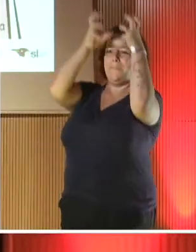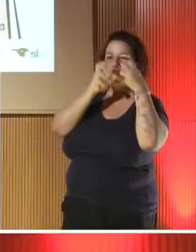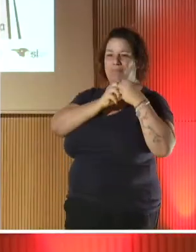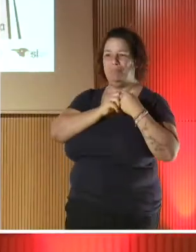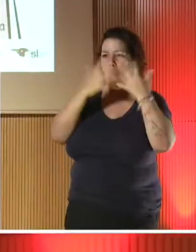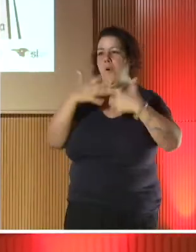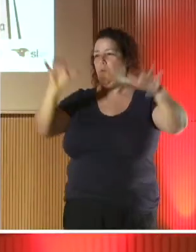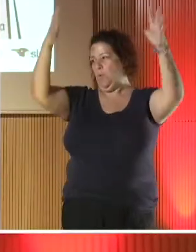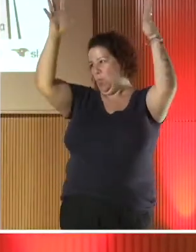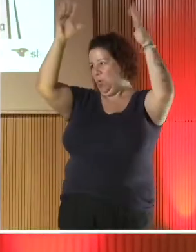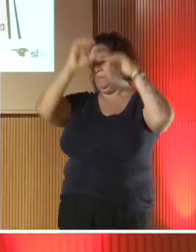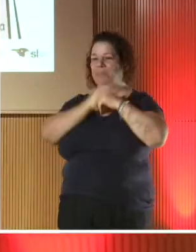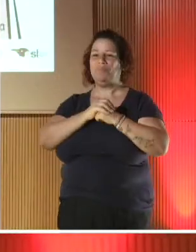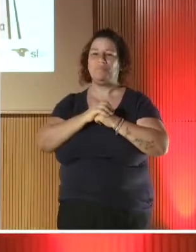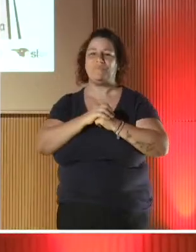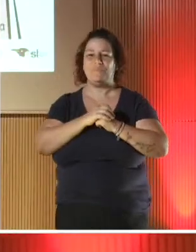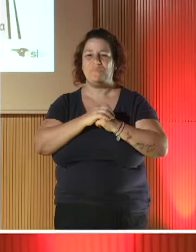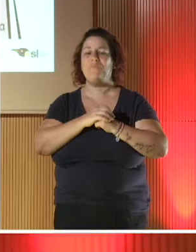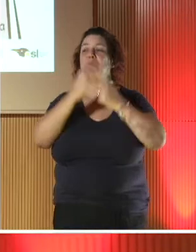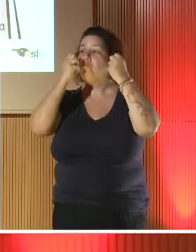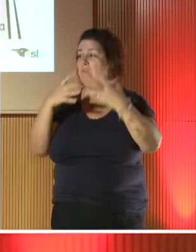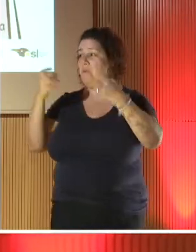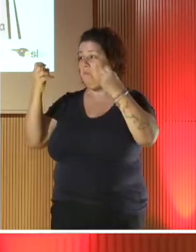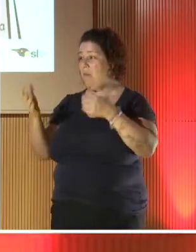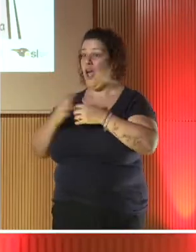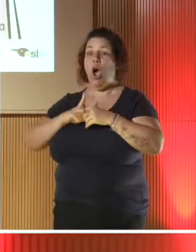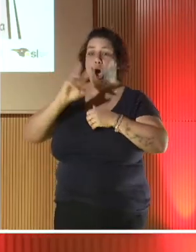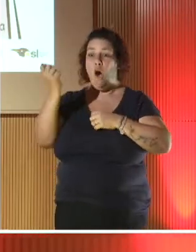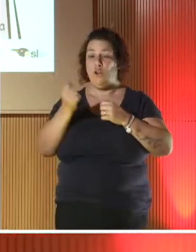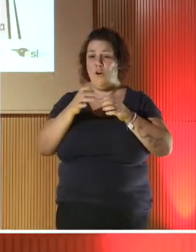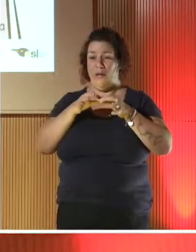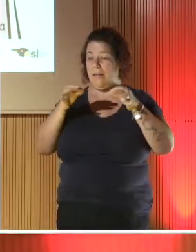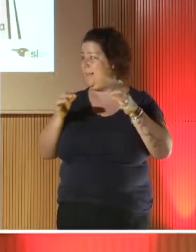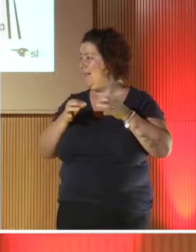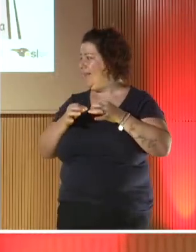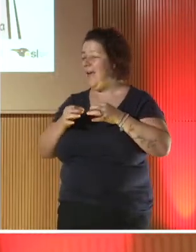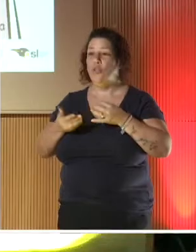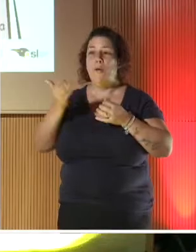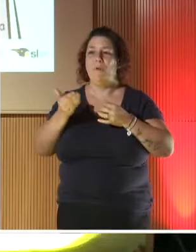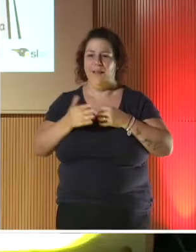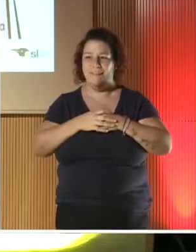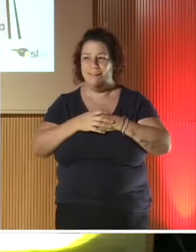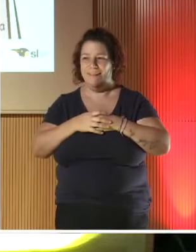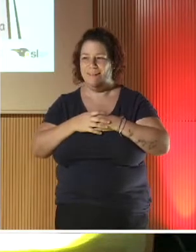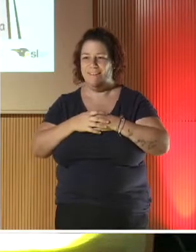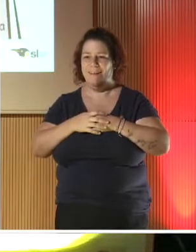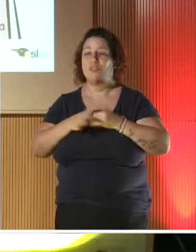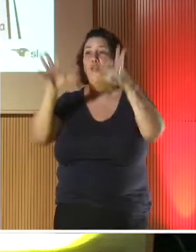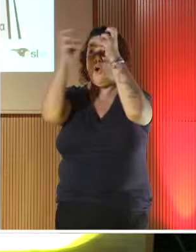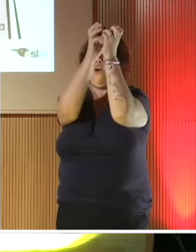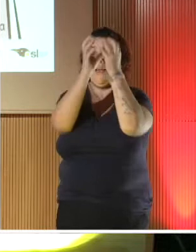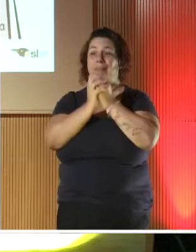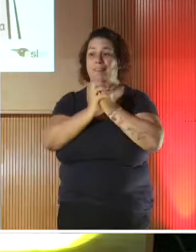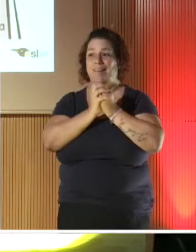Bien, bien, bien, bien, bien. Muy bien, muy bien. Voy a tirar unos cuantos socobón, ¿vale? Esto va a ser importante. Tenerlos todos en las manos,